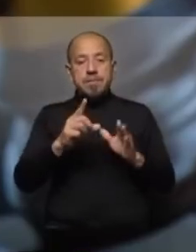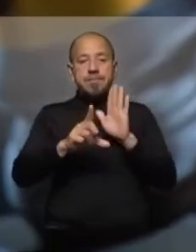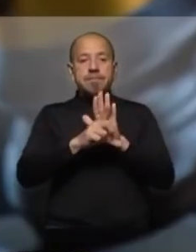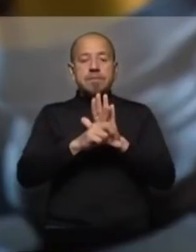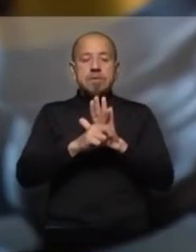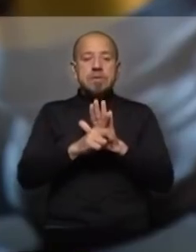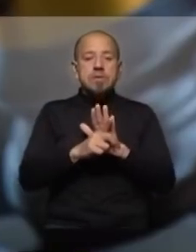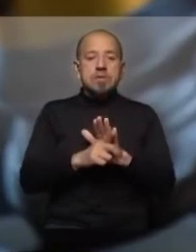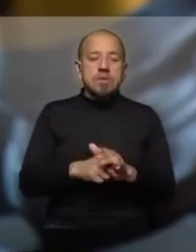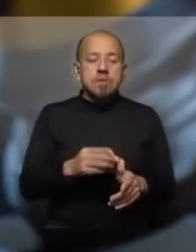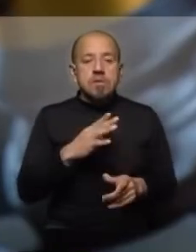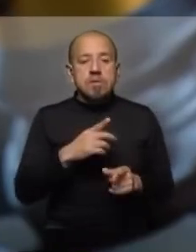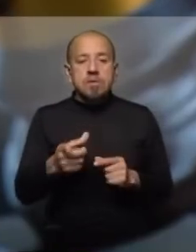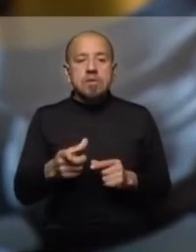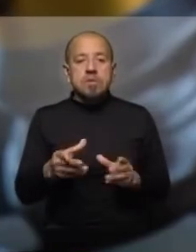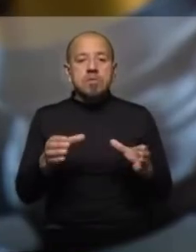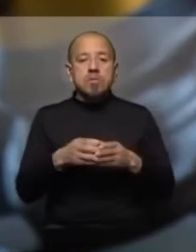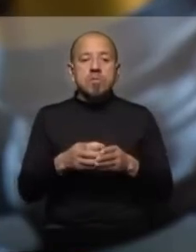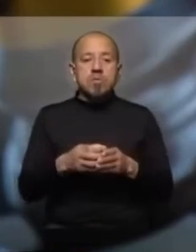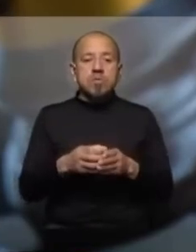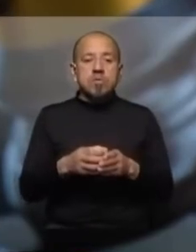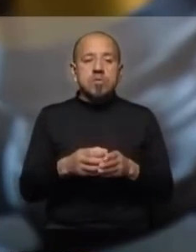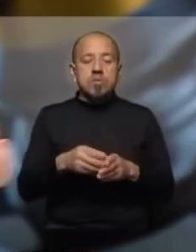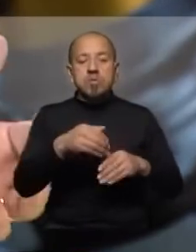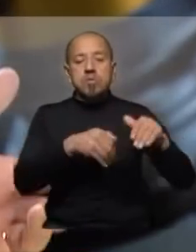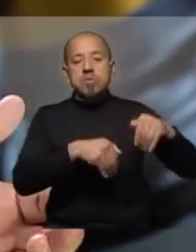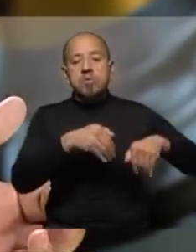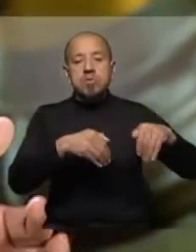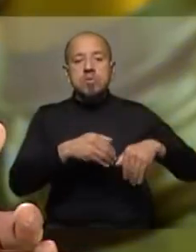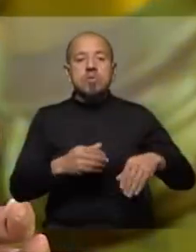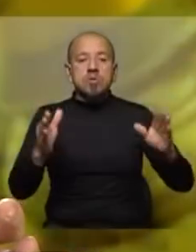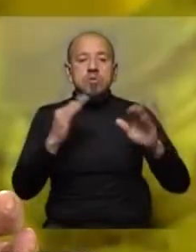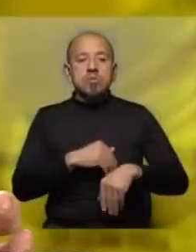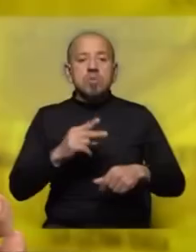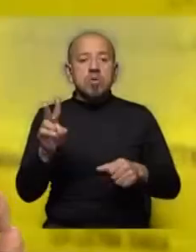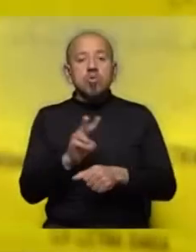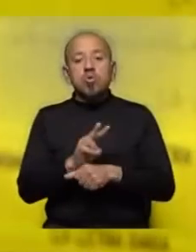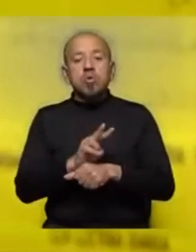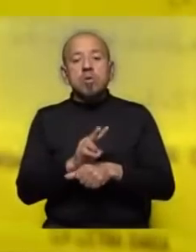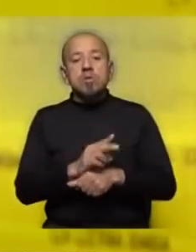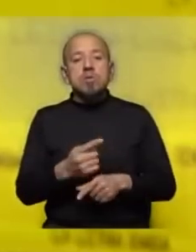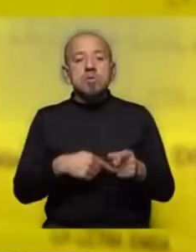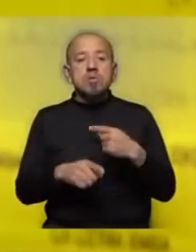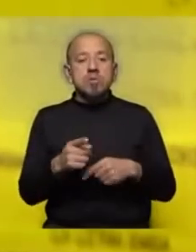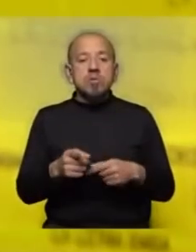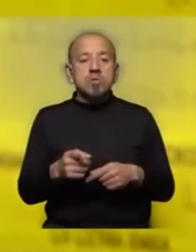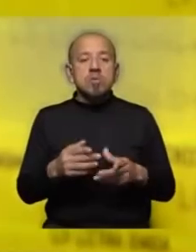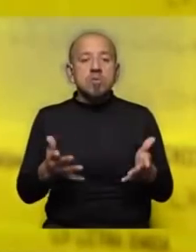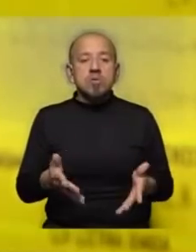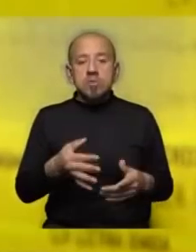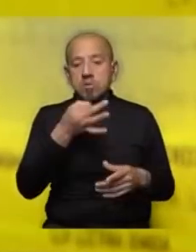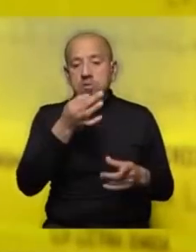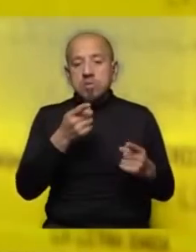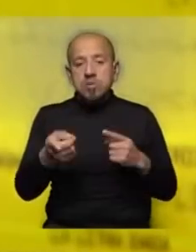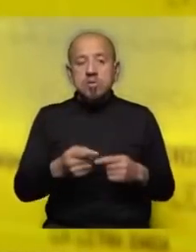partidos político y tenemos una corte electoral que la que tiene que controlar que te dice que no puede controlar entonces hay una tomadura de pelo las declaraciones